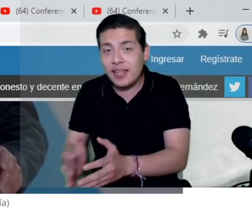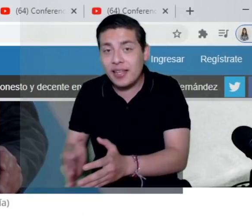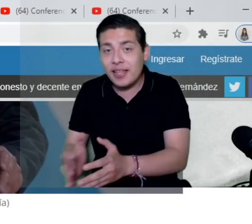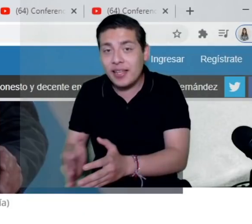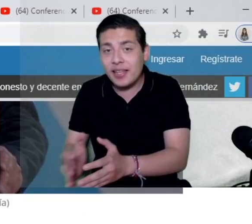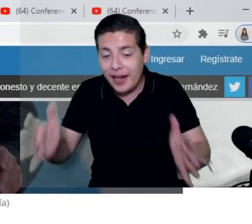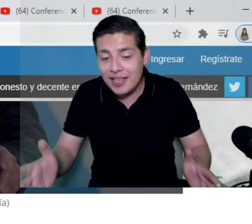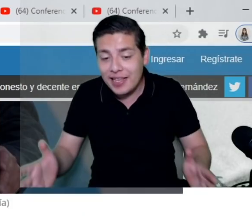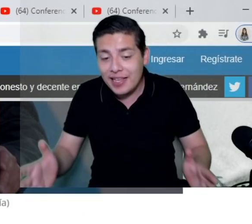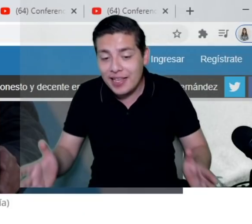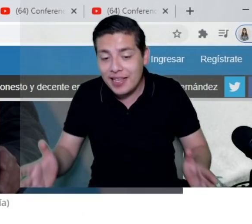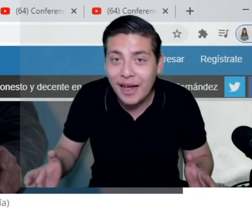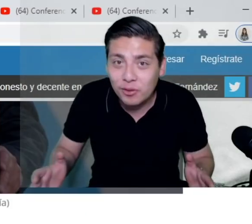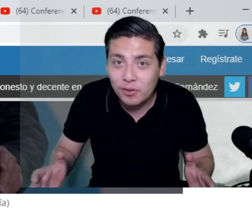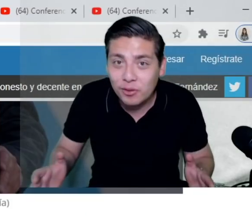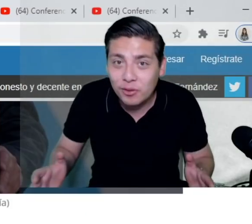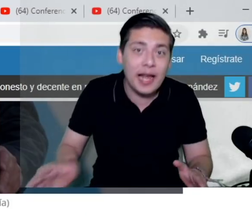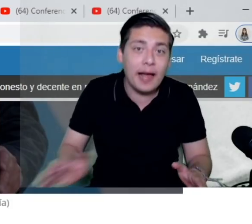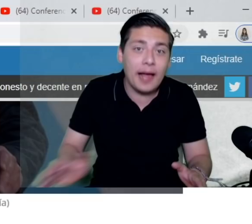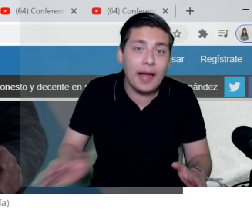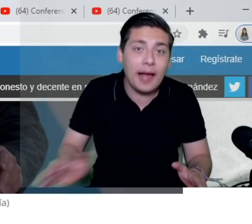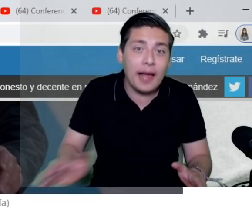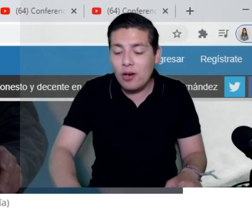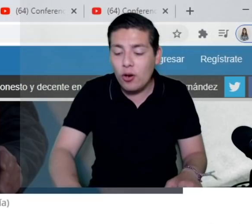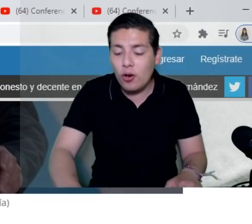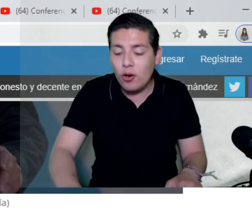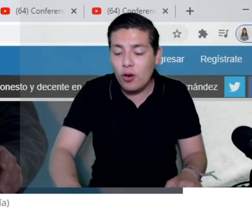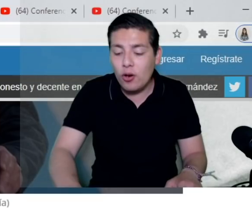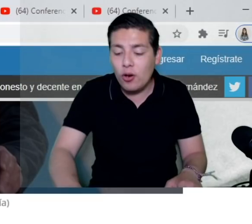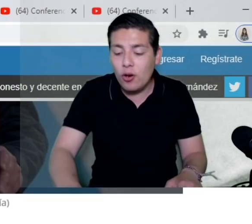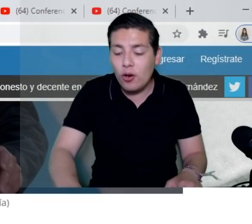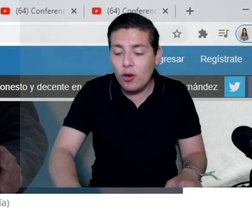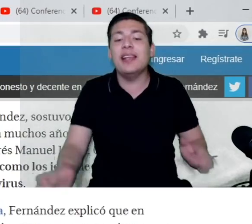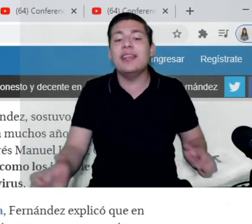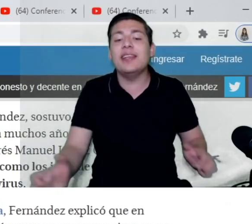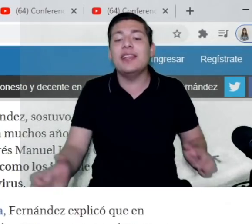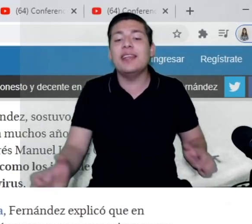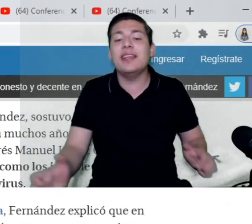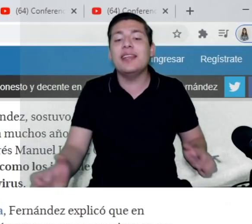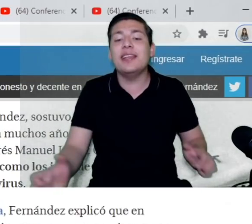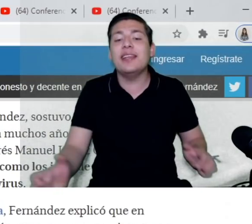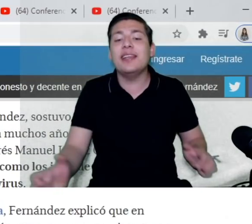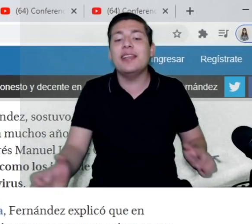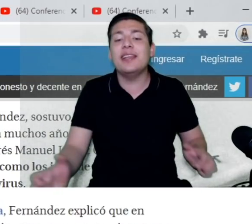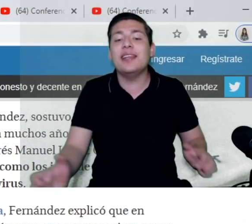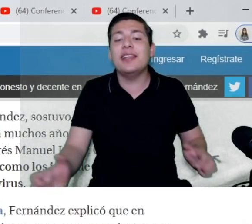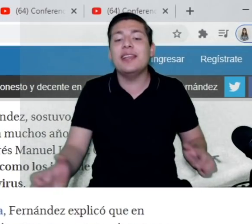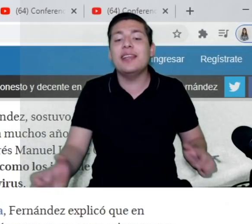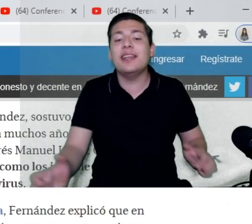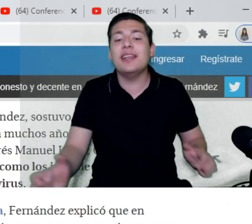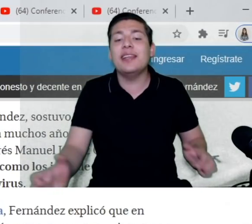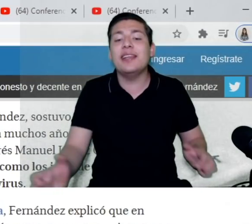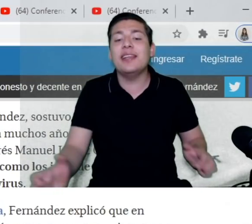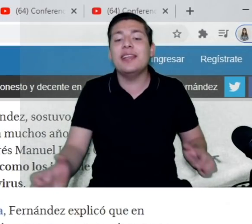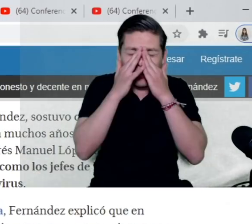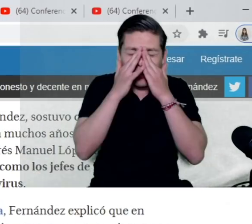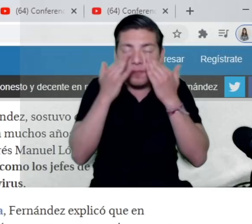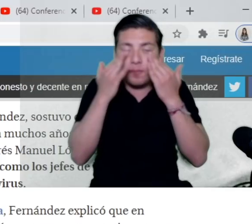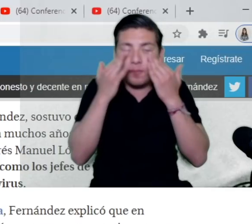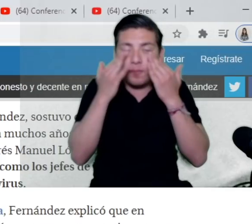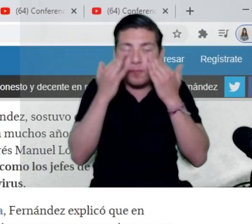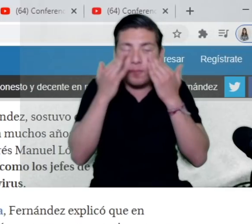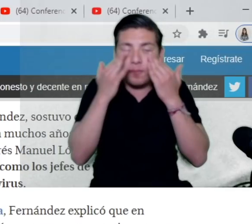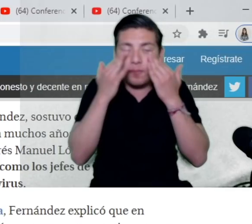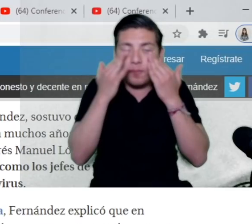esta conferencia matutina, más de lo normal, y es que al final están perdiendo la cabeza porque están perdiendo todas